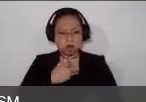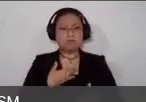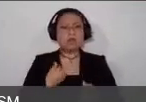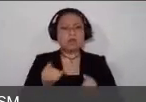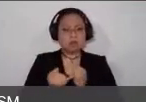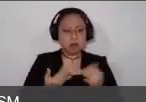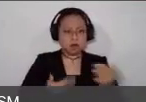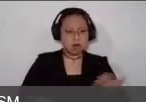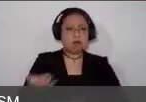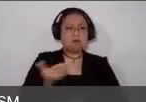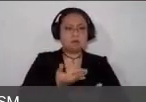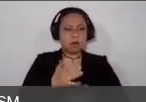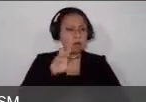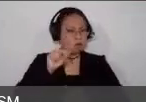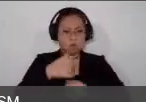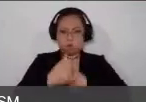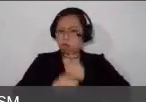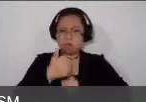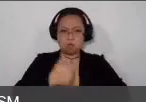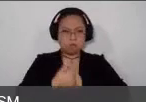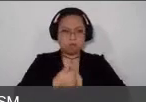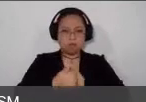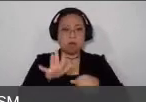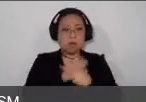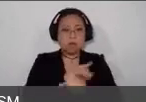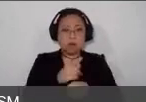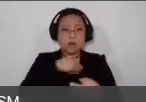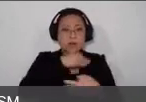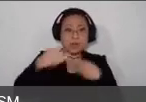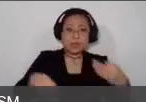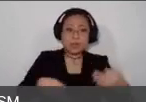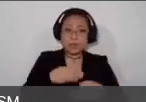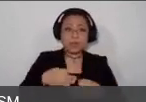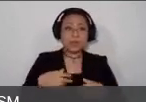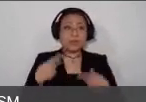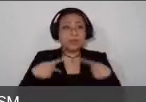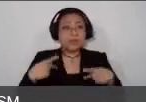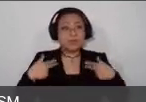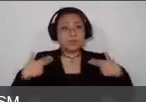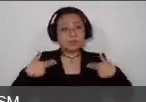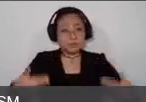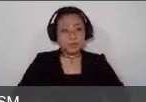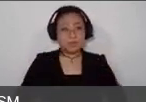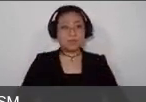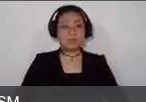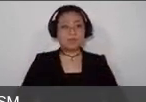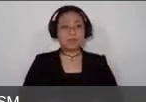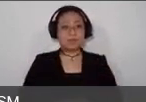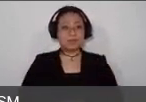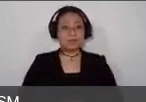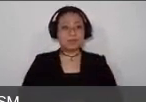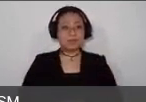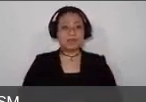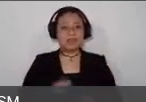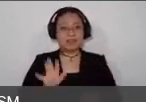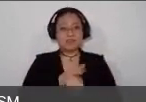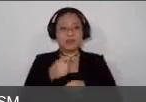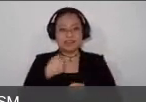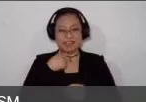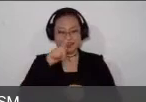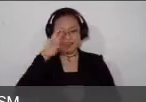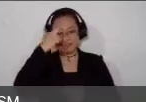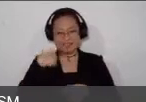humanos para cada cual poner su nota como decía antes en la sinfonía del alma